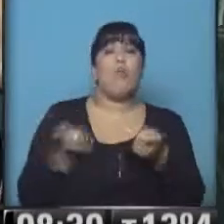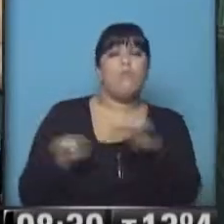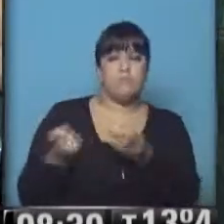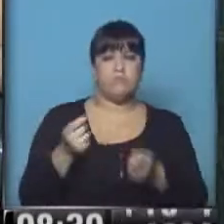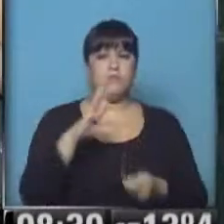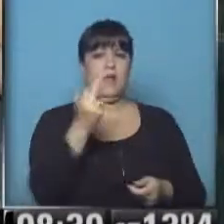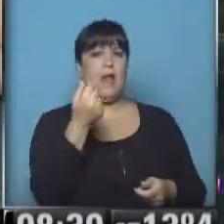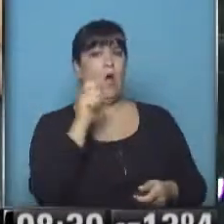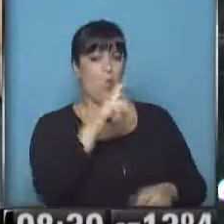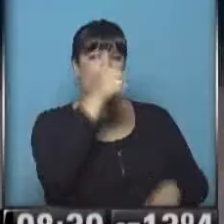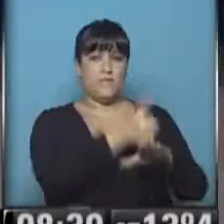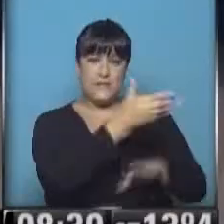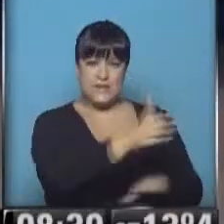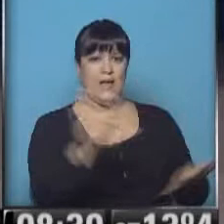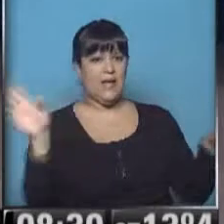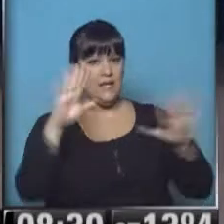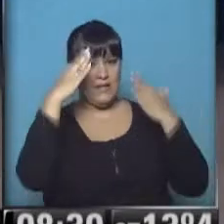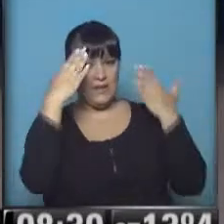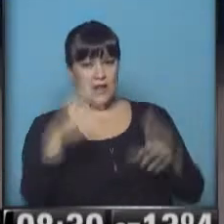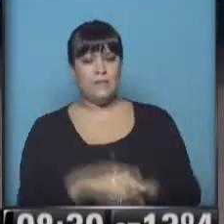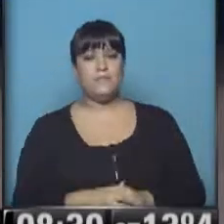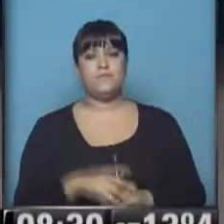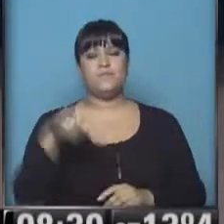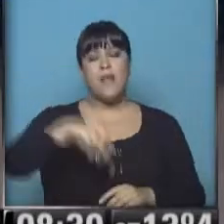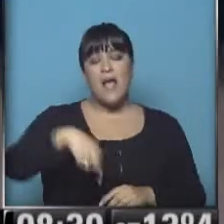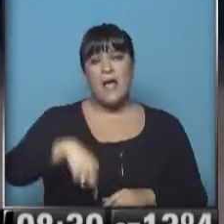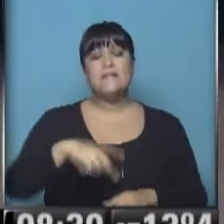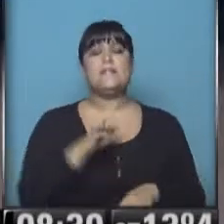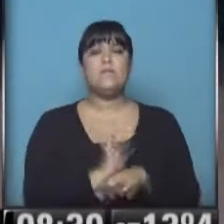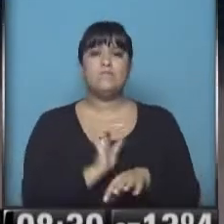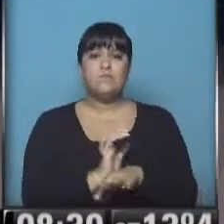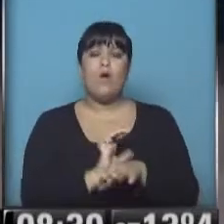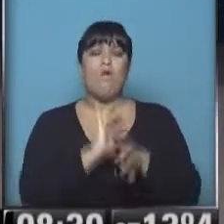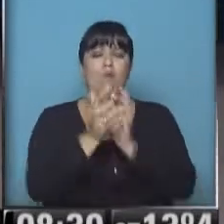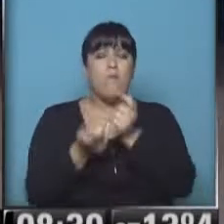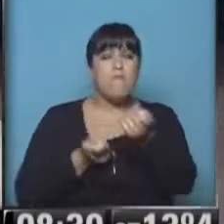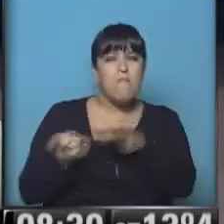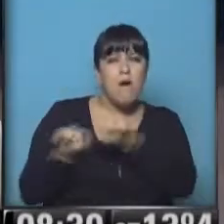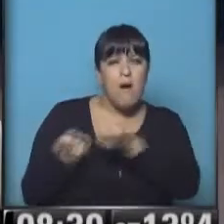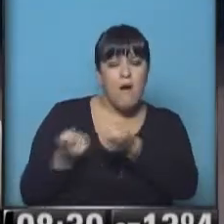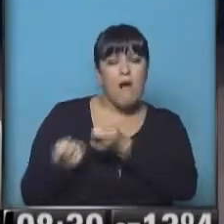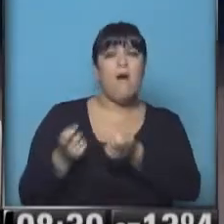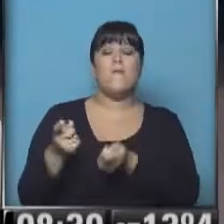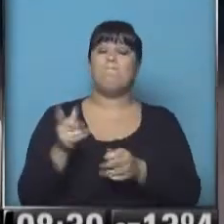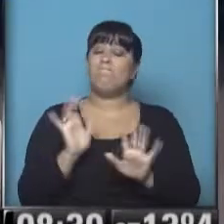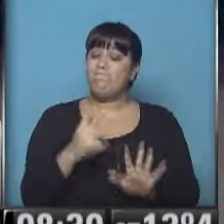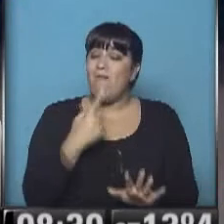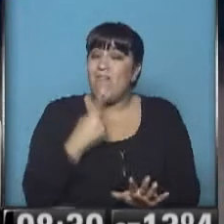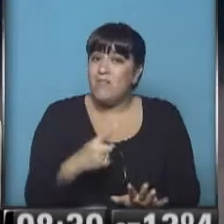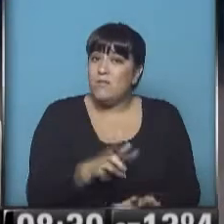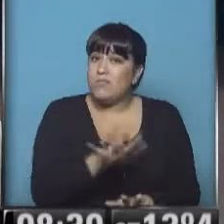dellatorre con nosotros este es un tipo de maniobras que se sospecha que